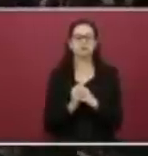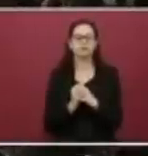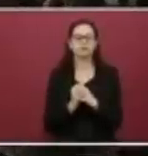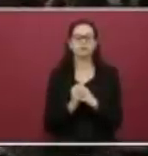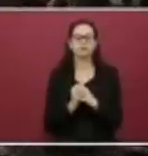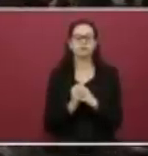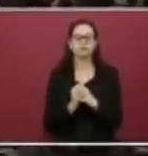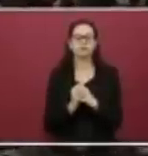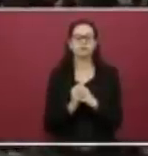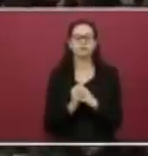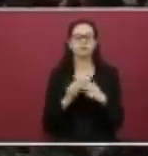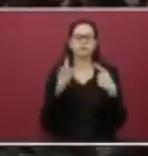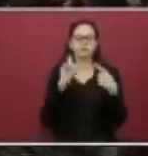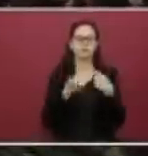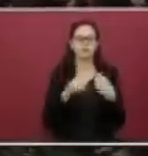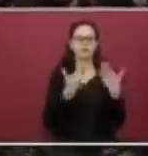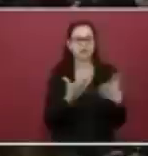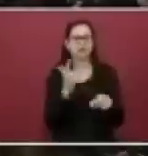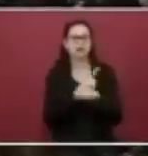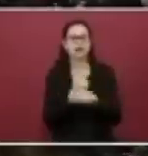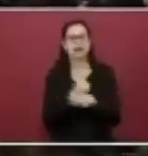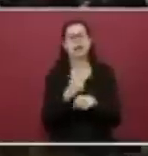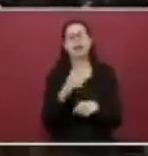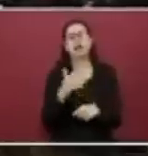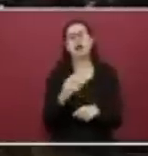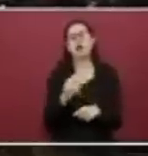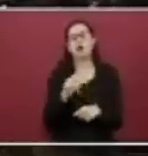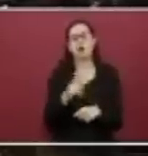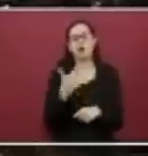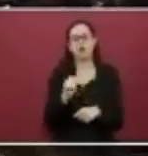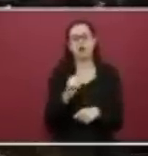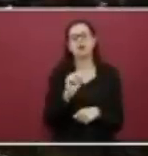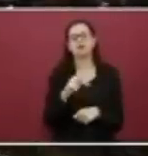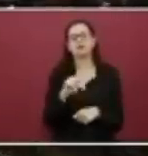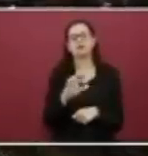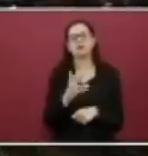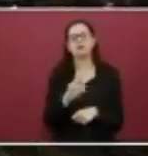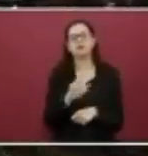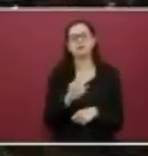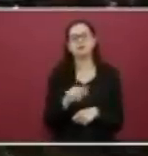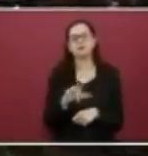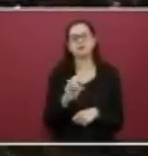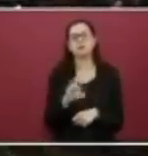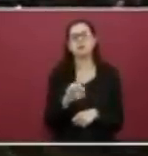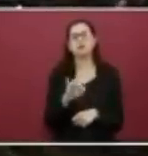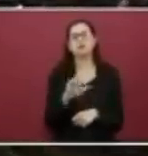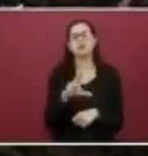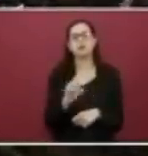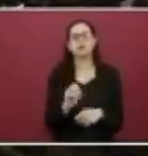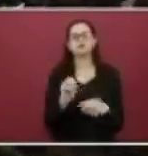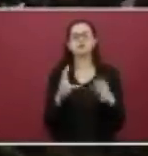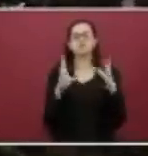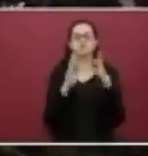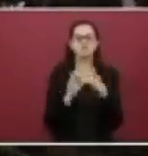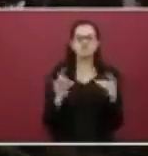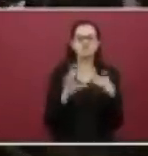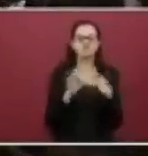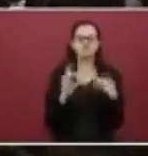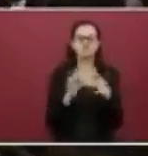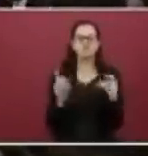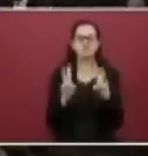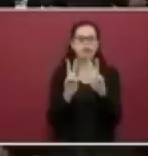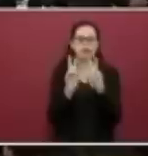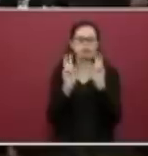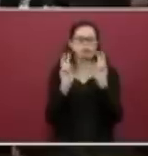licenciada olga sánchez cordero va a es ponerle sobre el